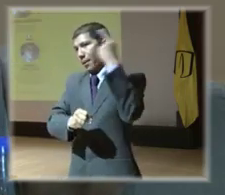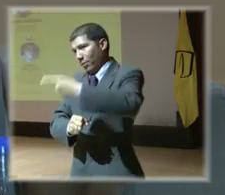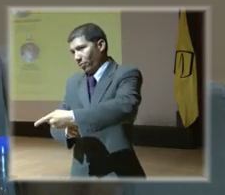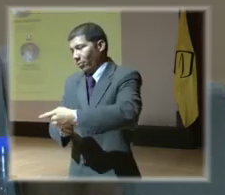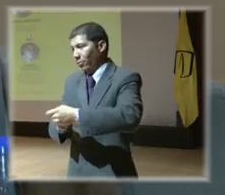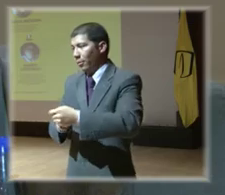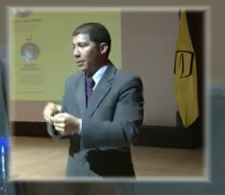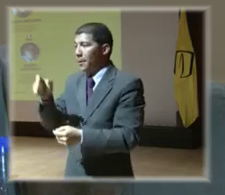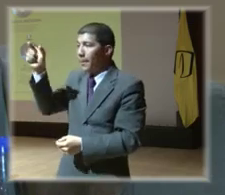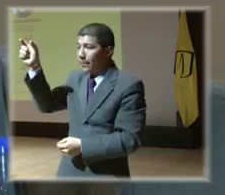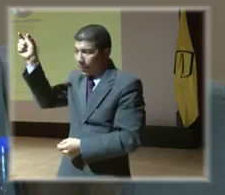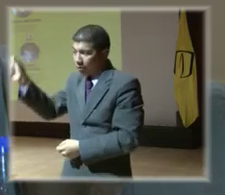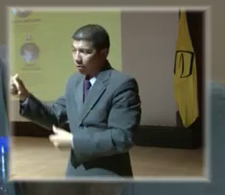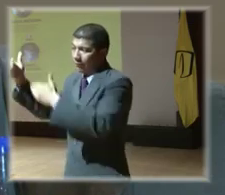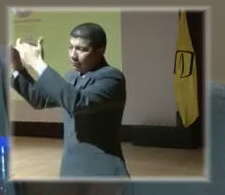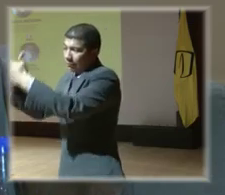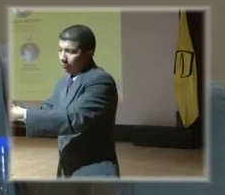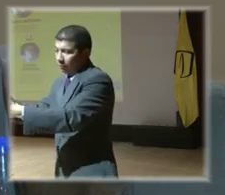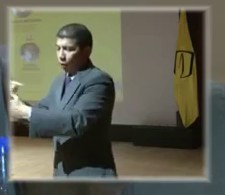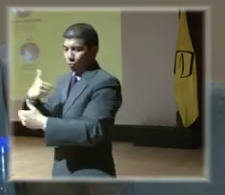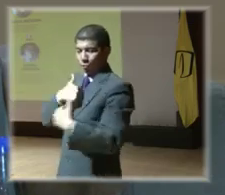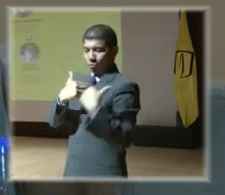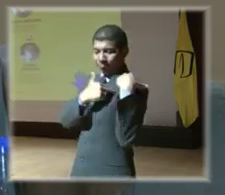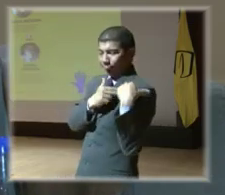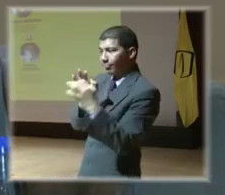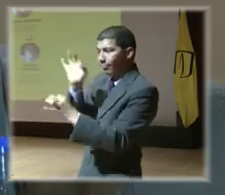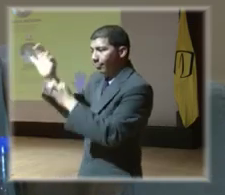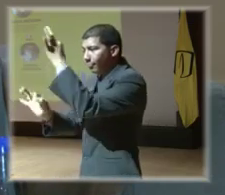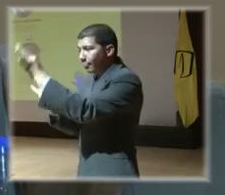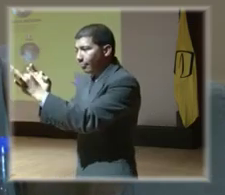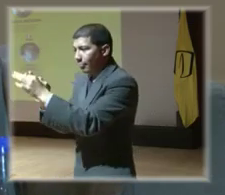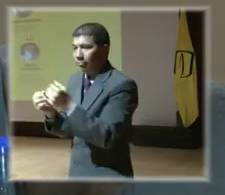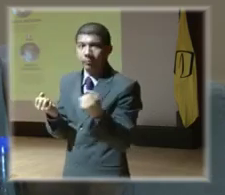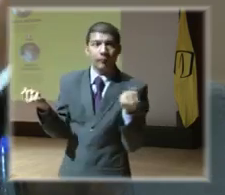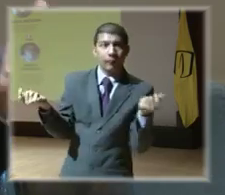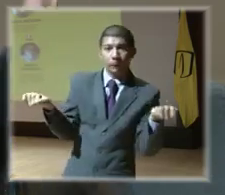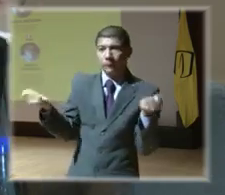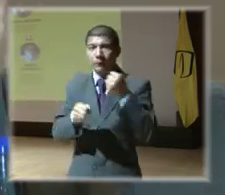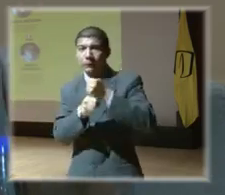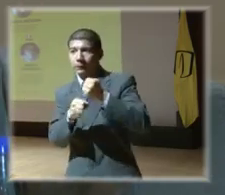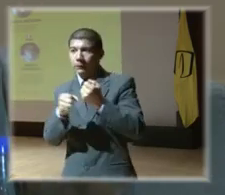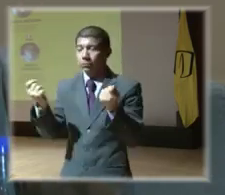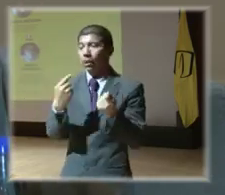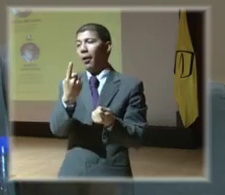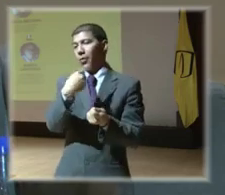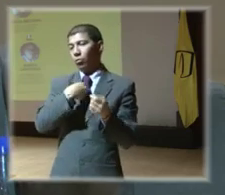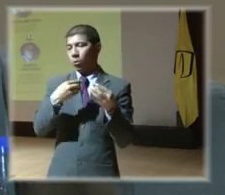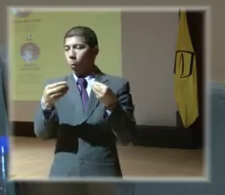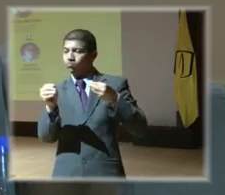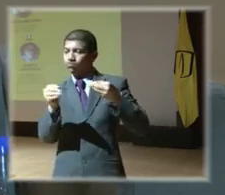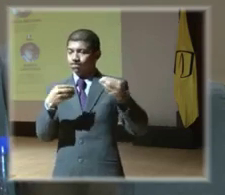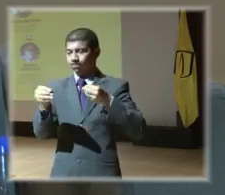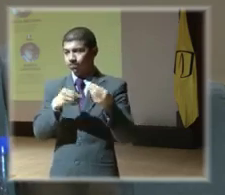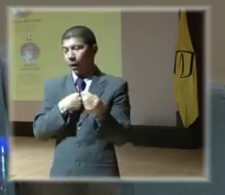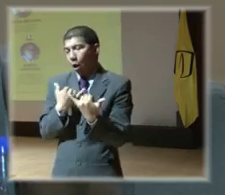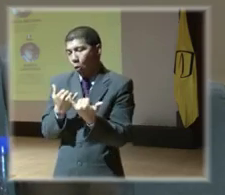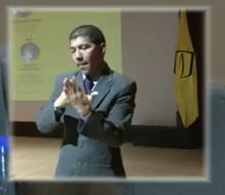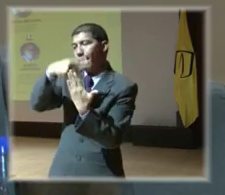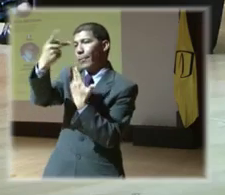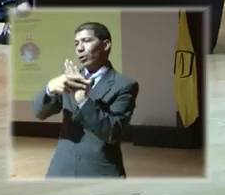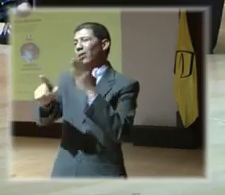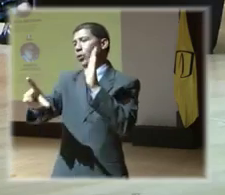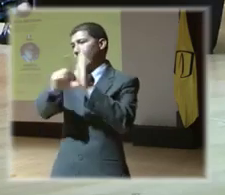para cuidadores y familiares cuidadores que se está elaborando en este momento y que se va a presentar a comisión al Congreso. ¿Alguien